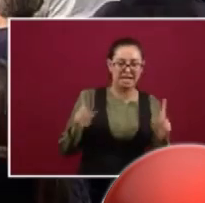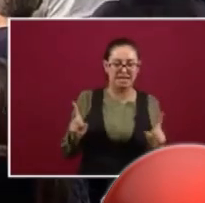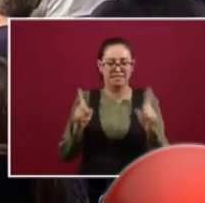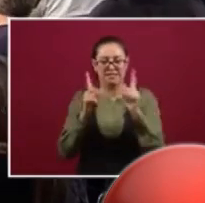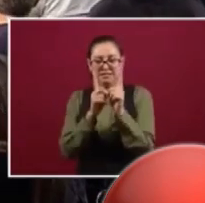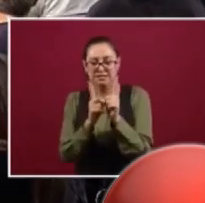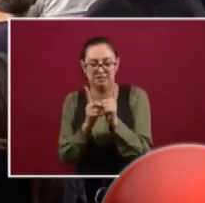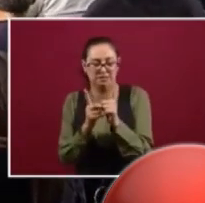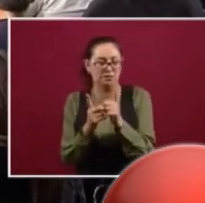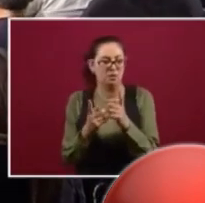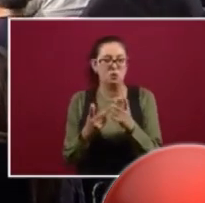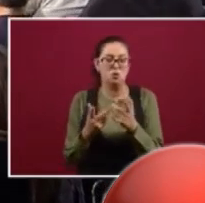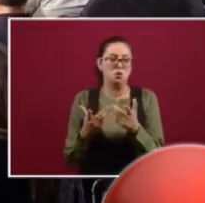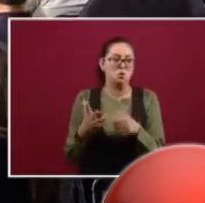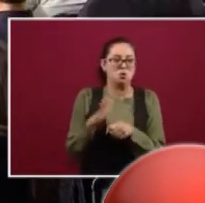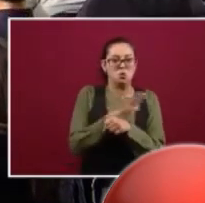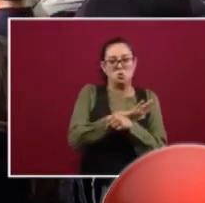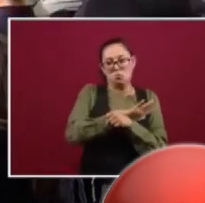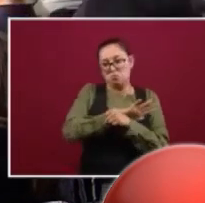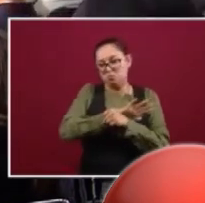y estaba yendo